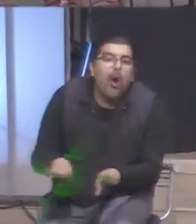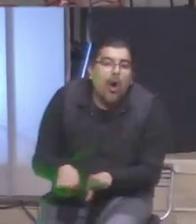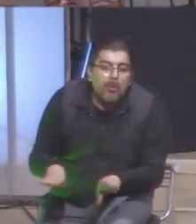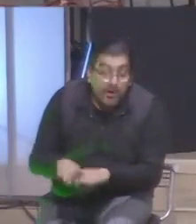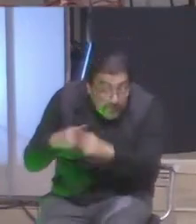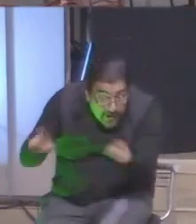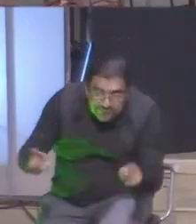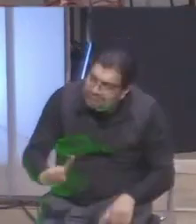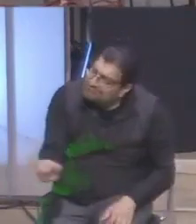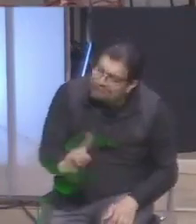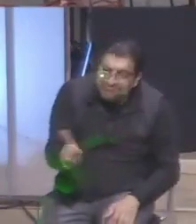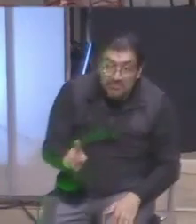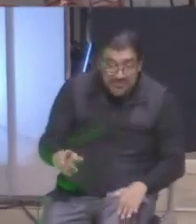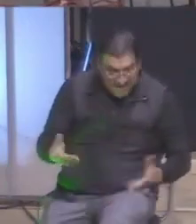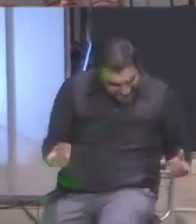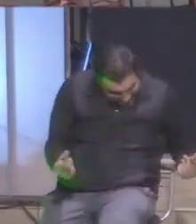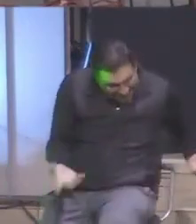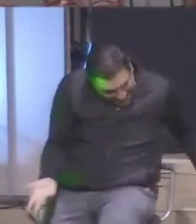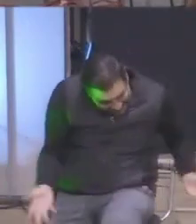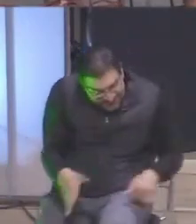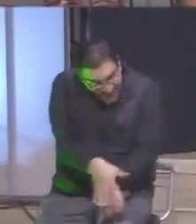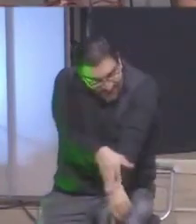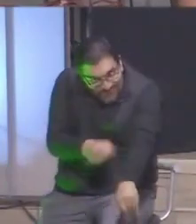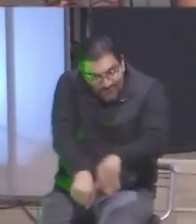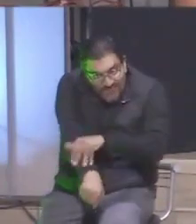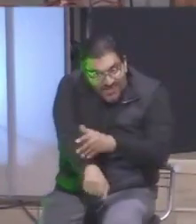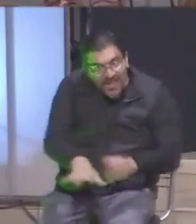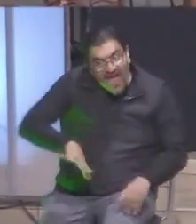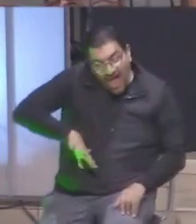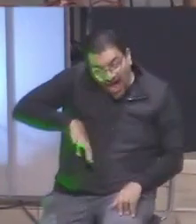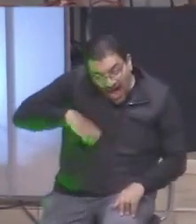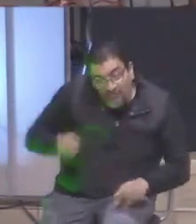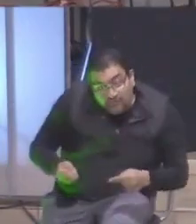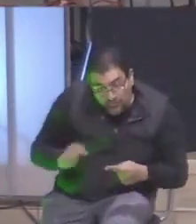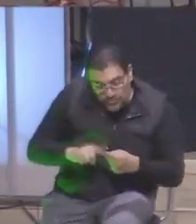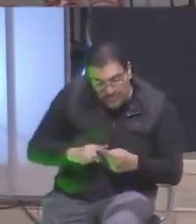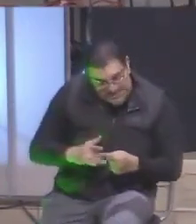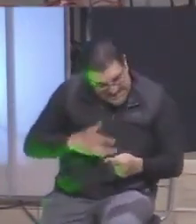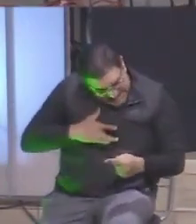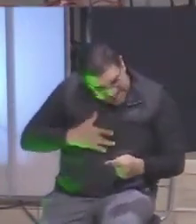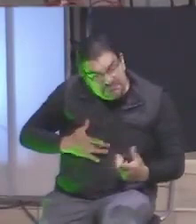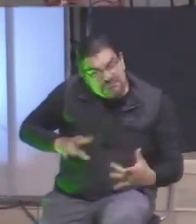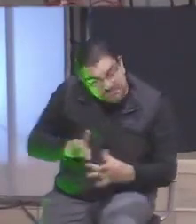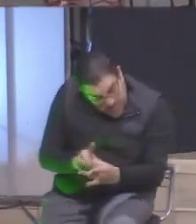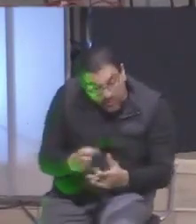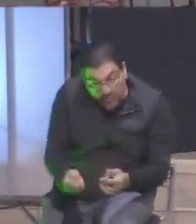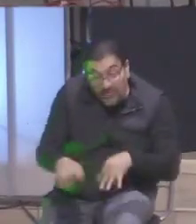diferentes el movimiento implica esfuerzo sacrificio